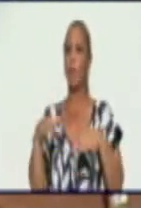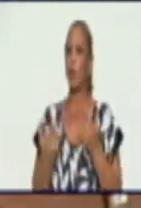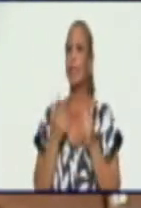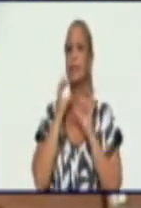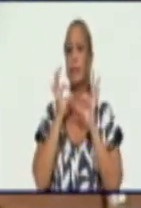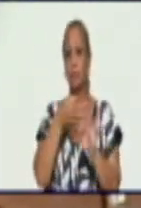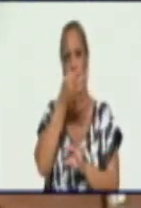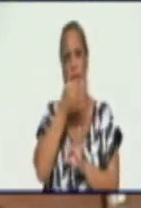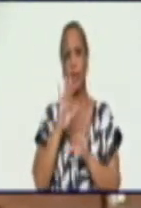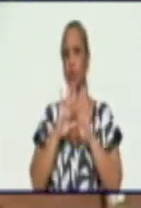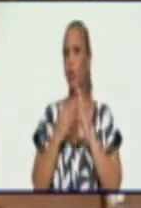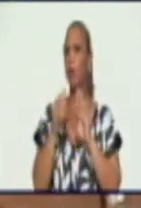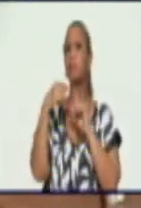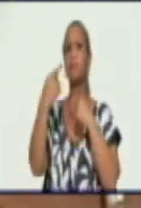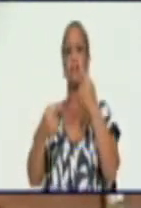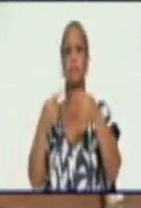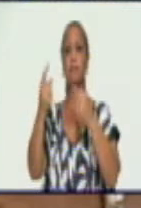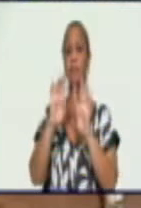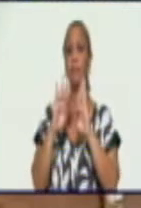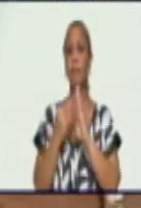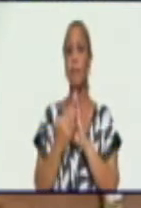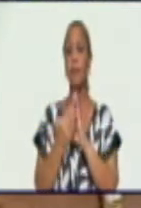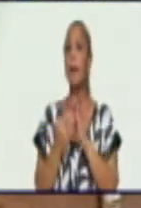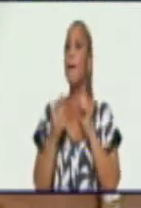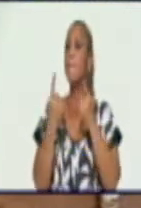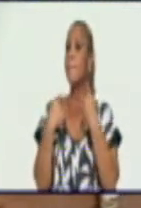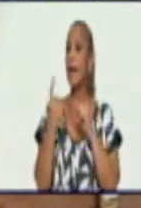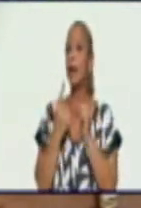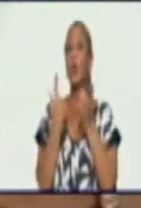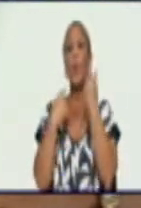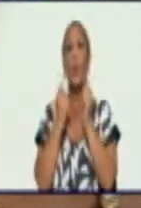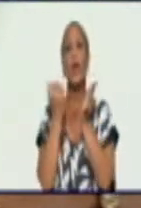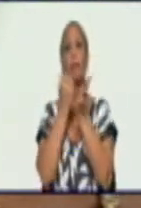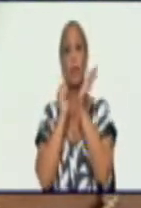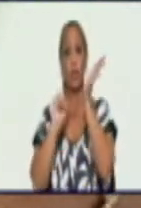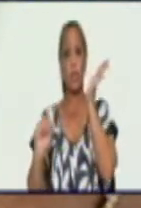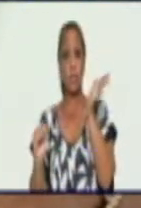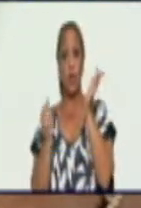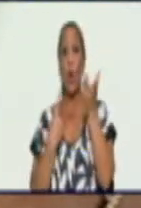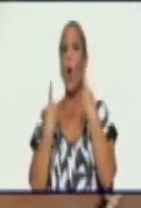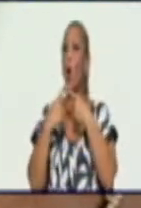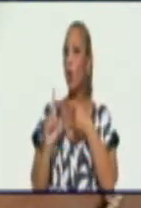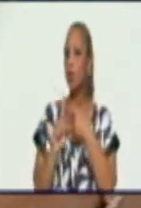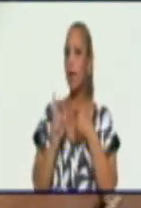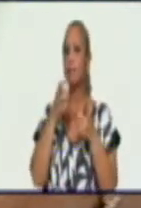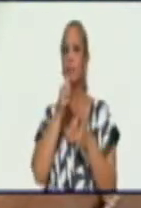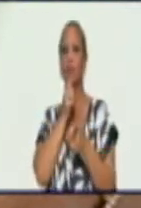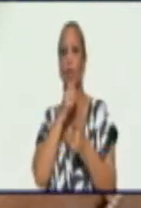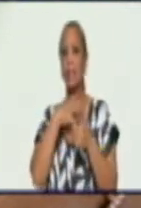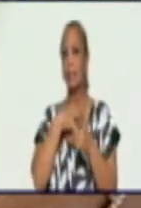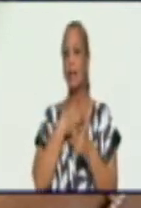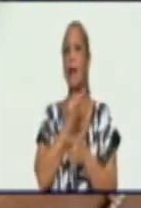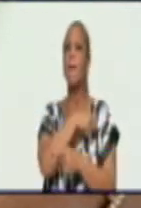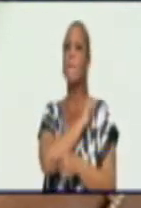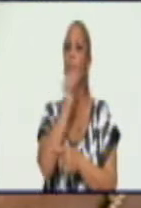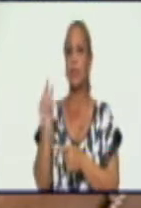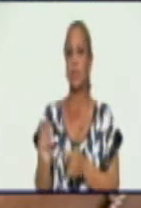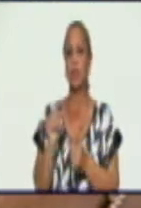los mecanismos que se deben correr para cualquier autorización u otra inquietud que le pueda surgir a la población